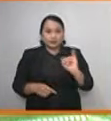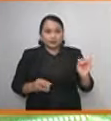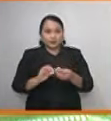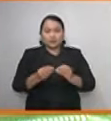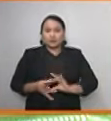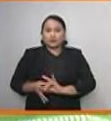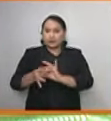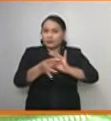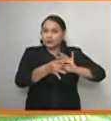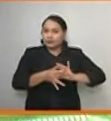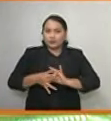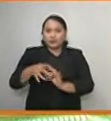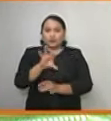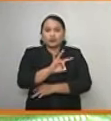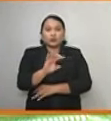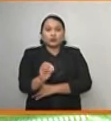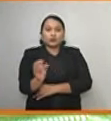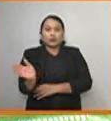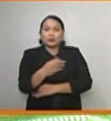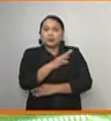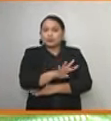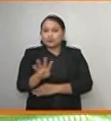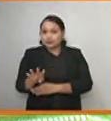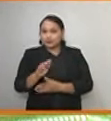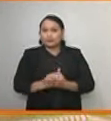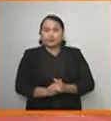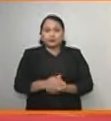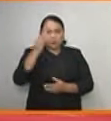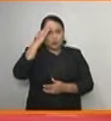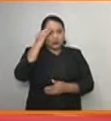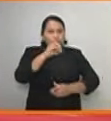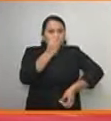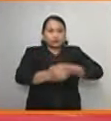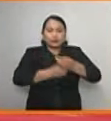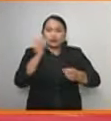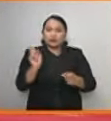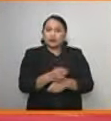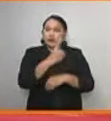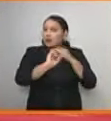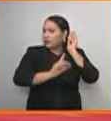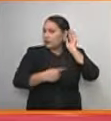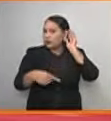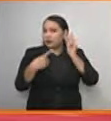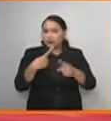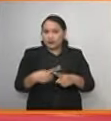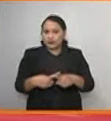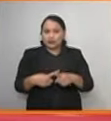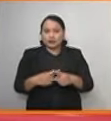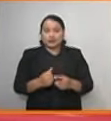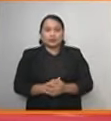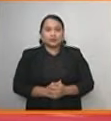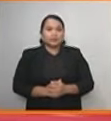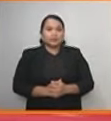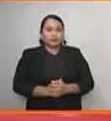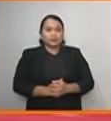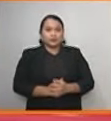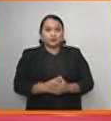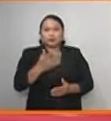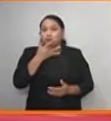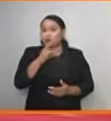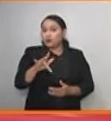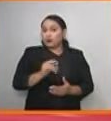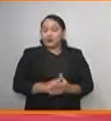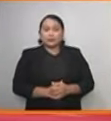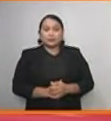números que lo relacionan son el 80 y el 44. Conoceremos la esfera ganadora de Multi X. Les deseo